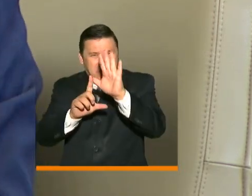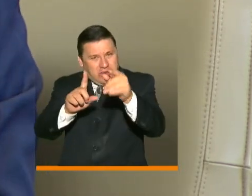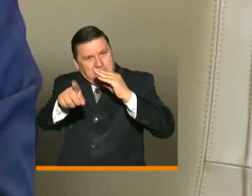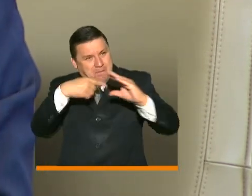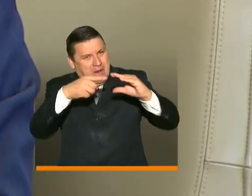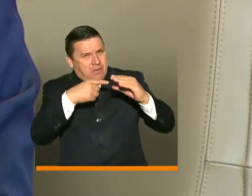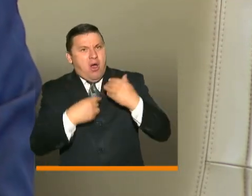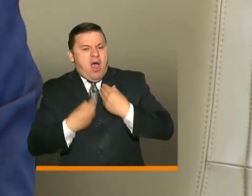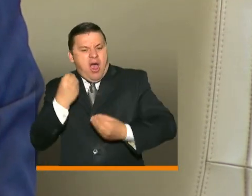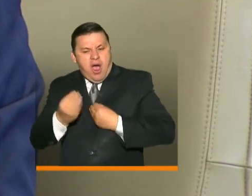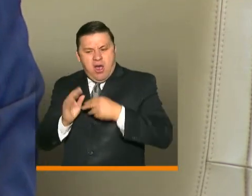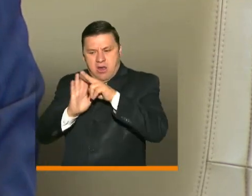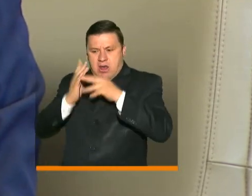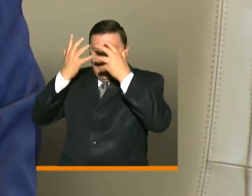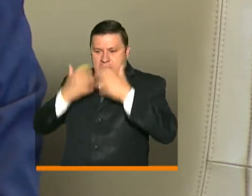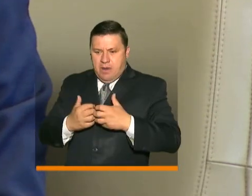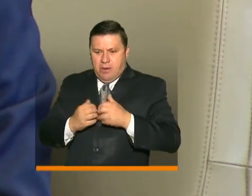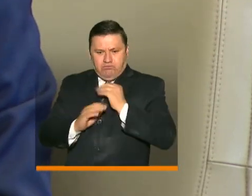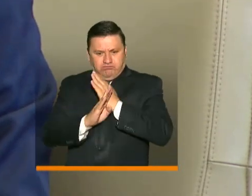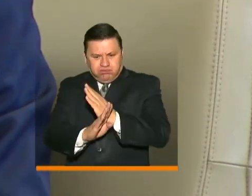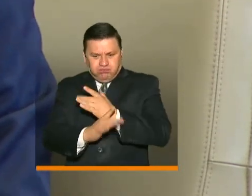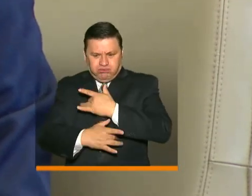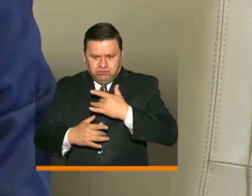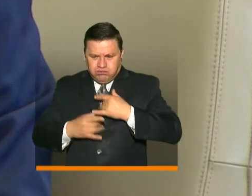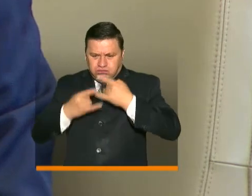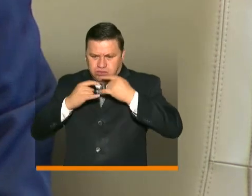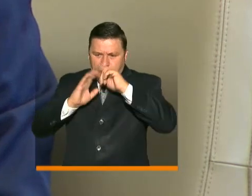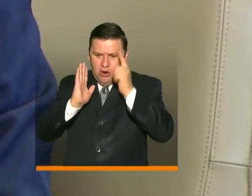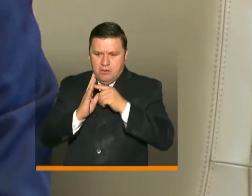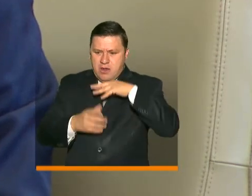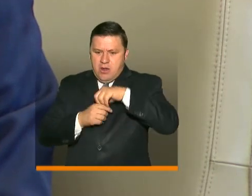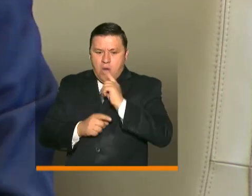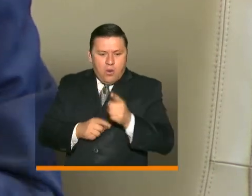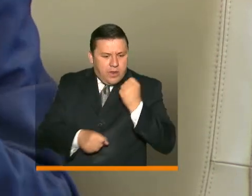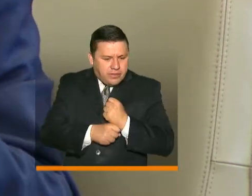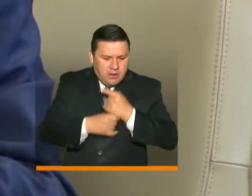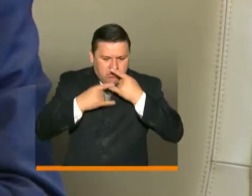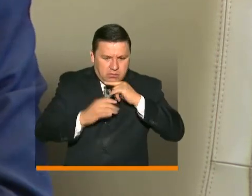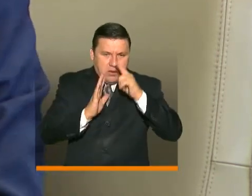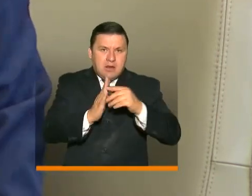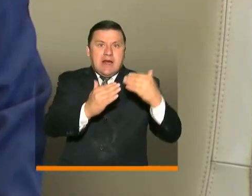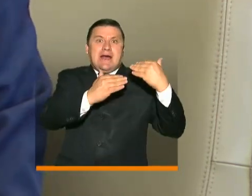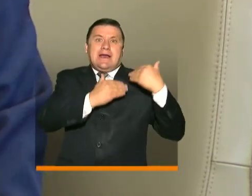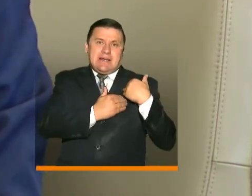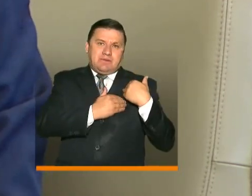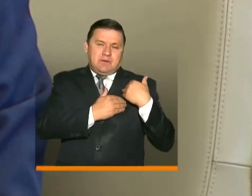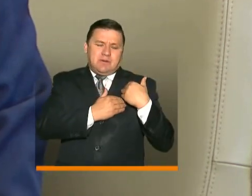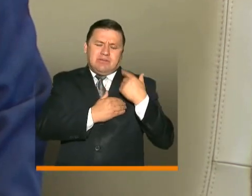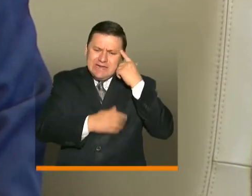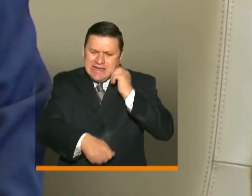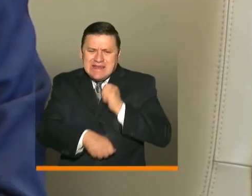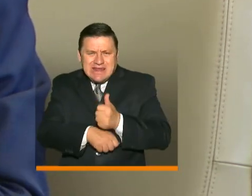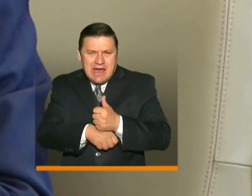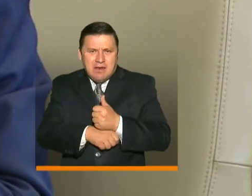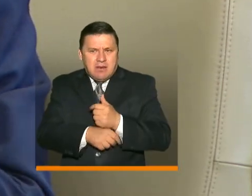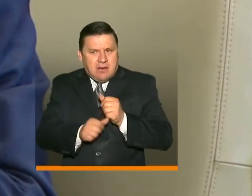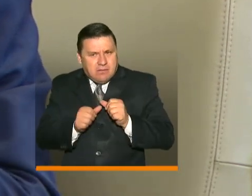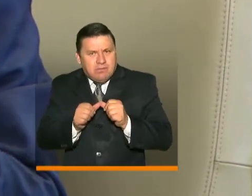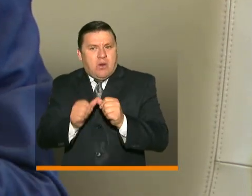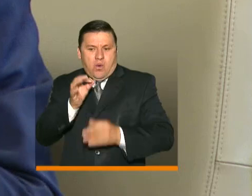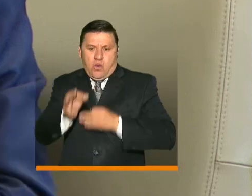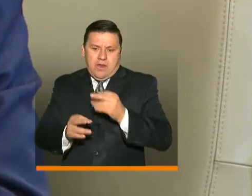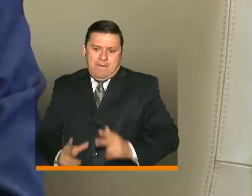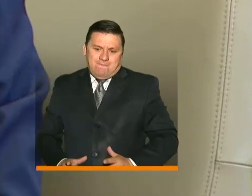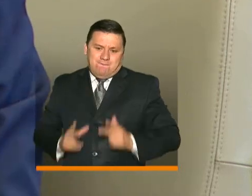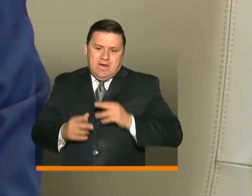haciendo para cumplir protocolos de bioseguridad, para lograr también disciplina y responsabilidad en la tarea de preservar y cuidar